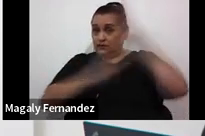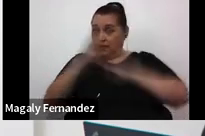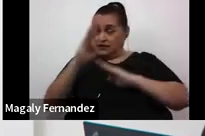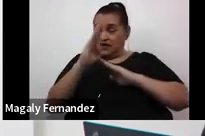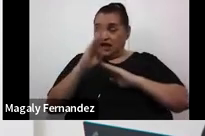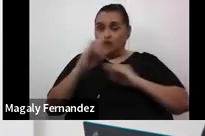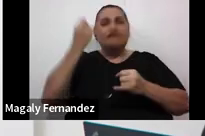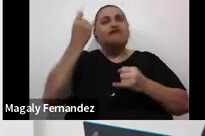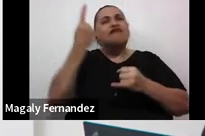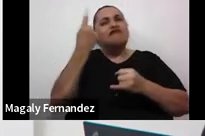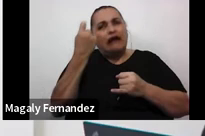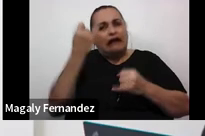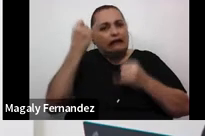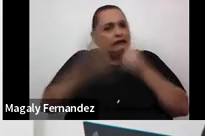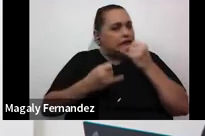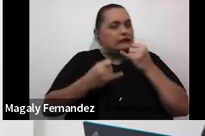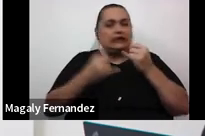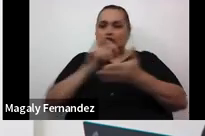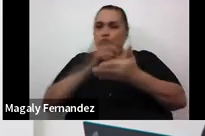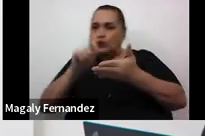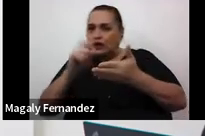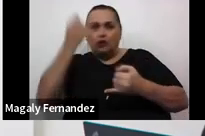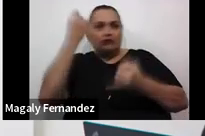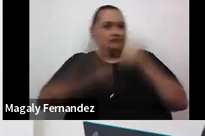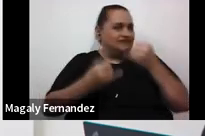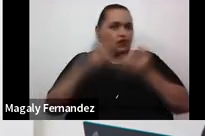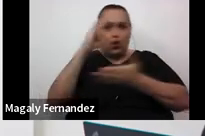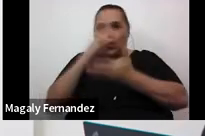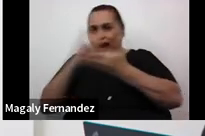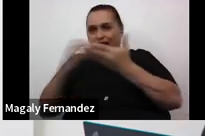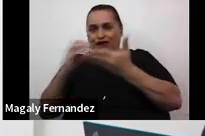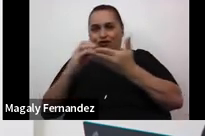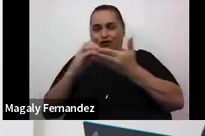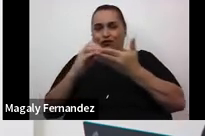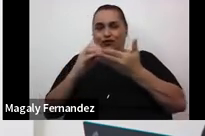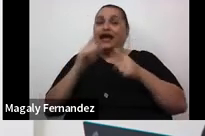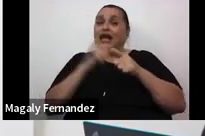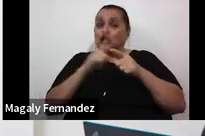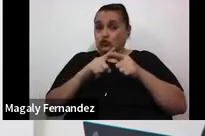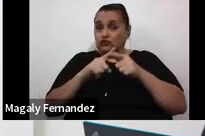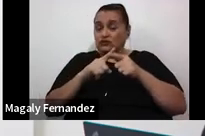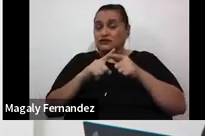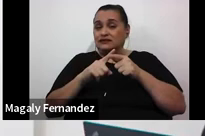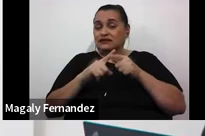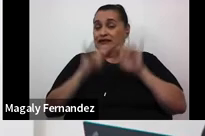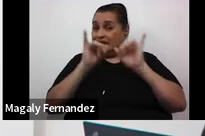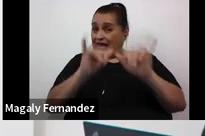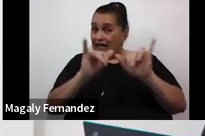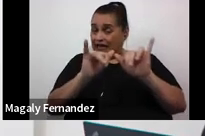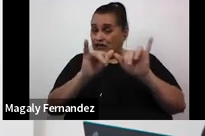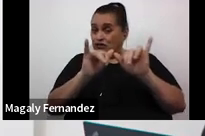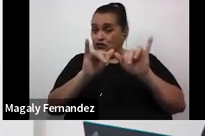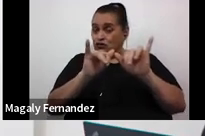ha terminado la escuela o no ha terminado noveno o no ha terminado el colegio Entonces eso es algo que pues ha sido